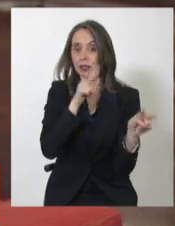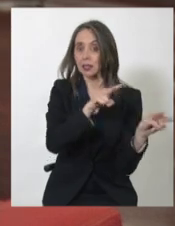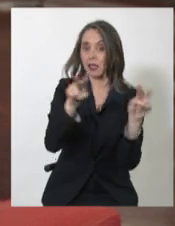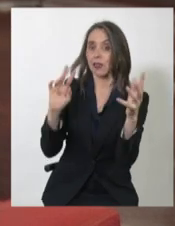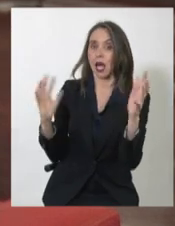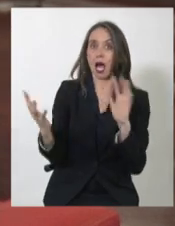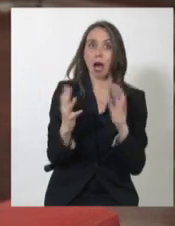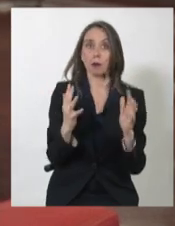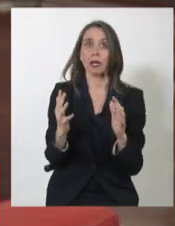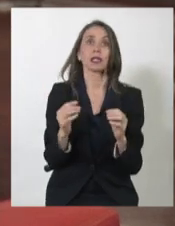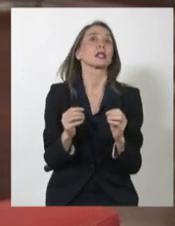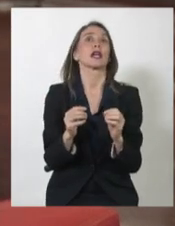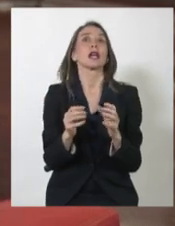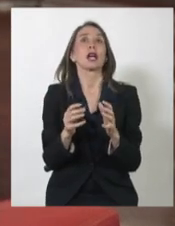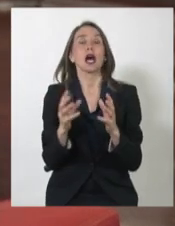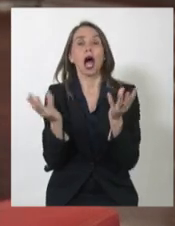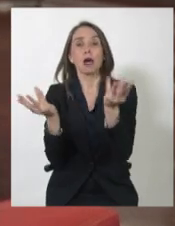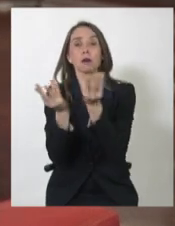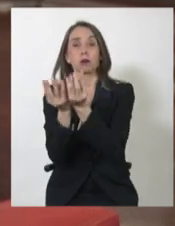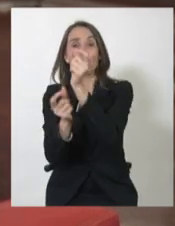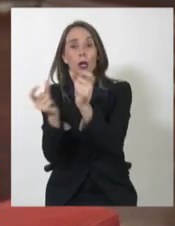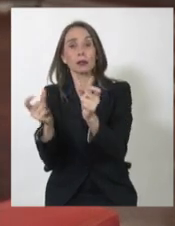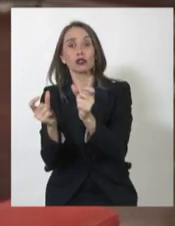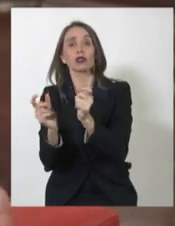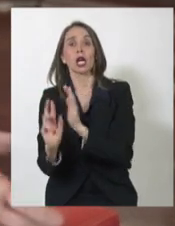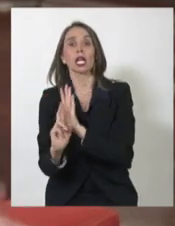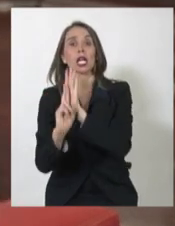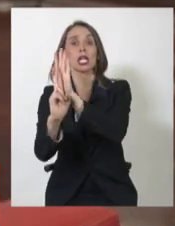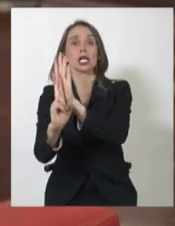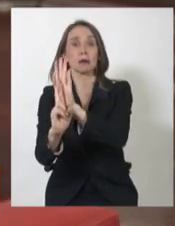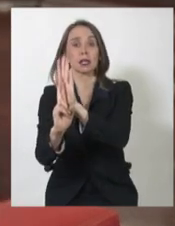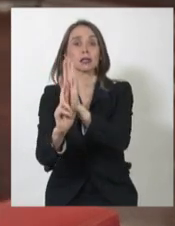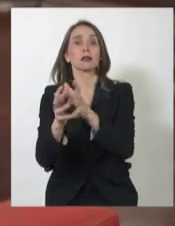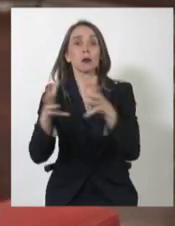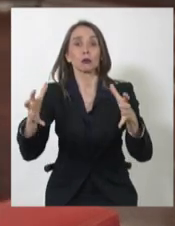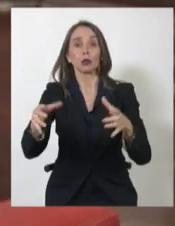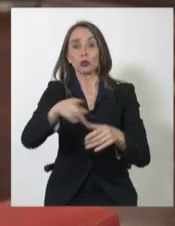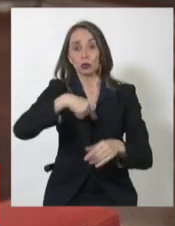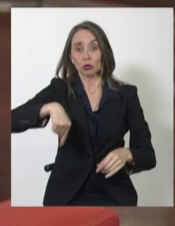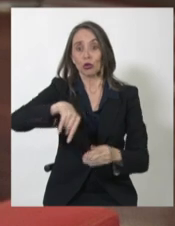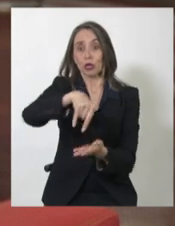esta sobrerepresentación de un cierto sector de la sociedad en el Congreso,